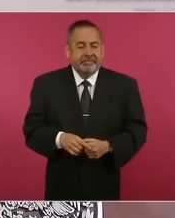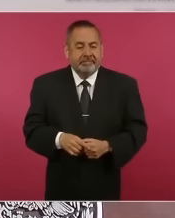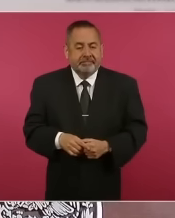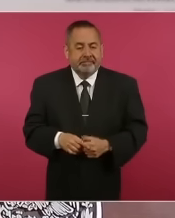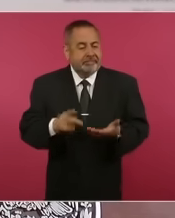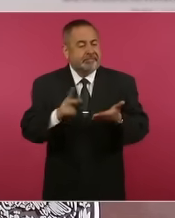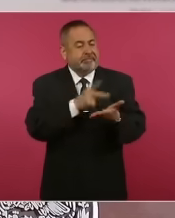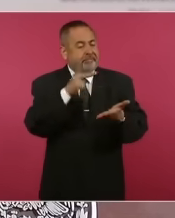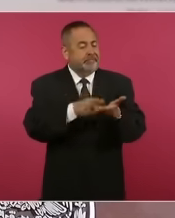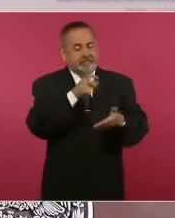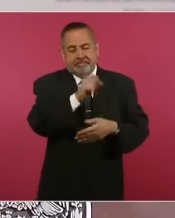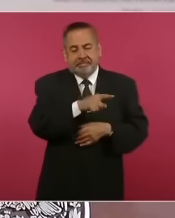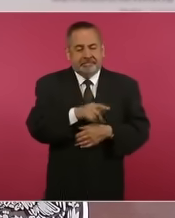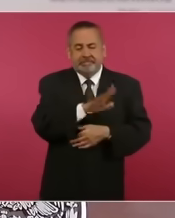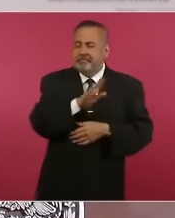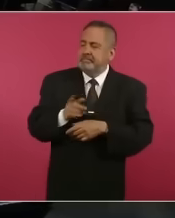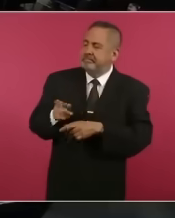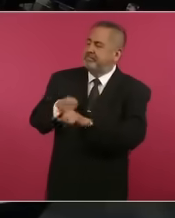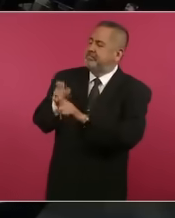burla